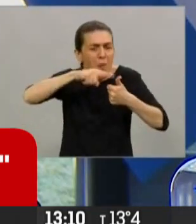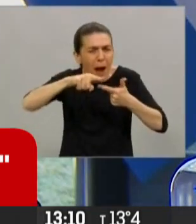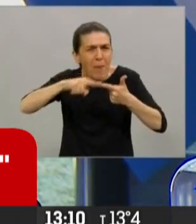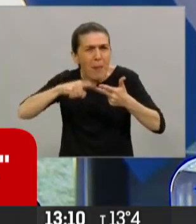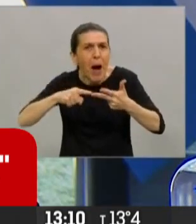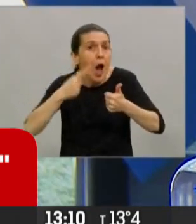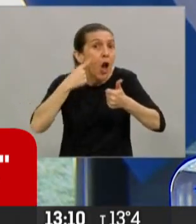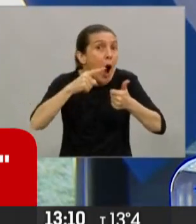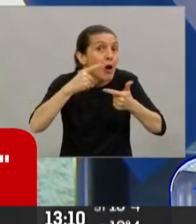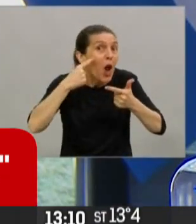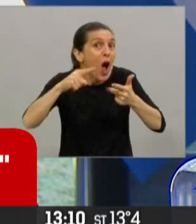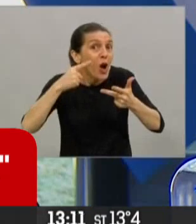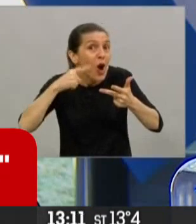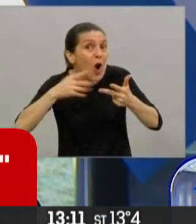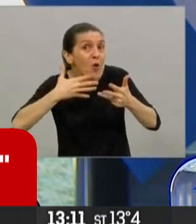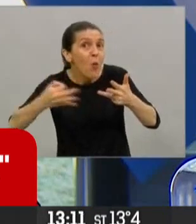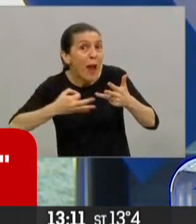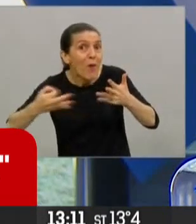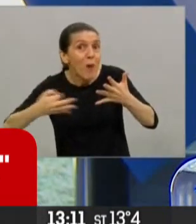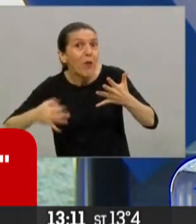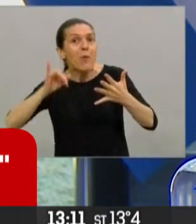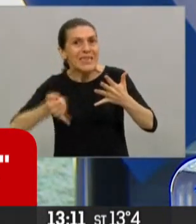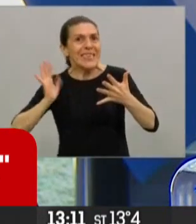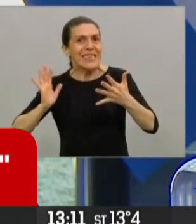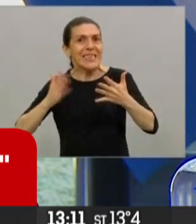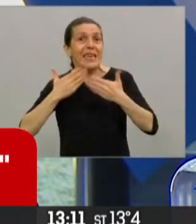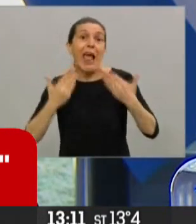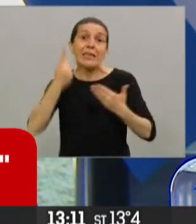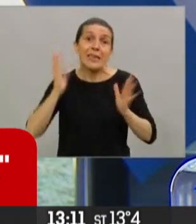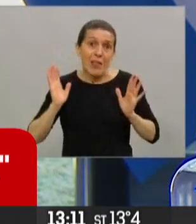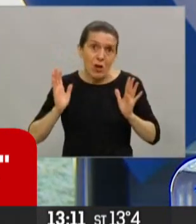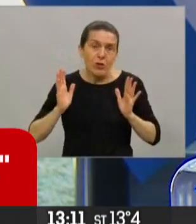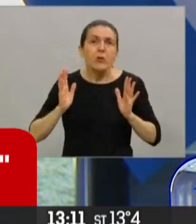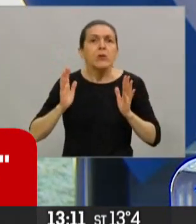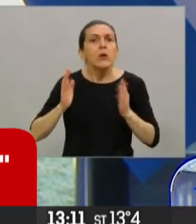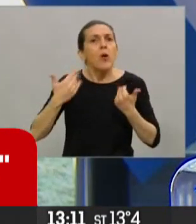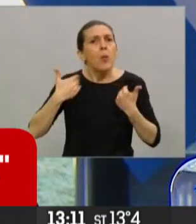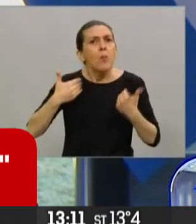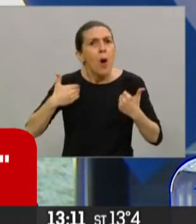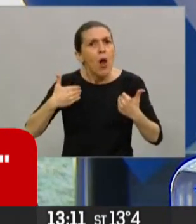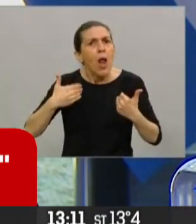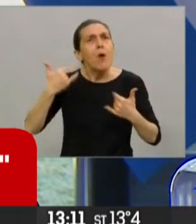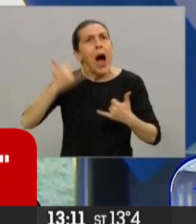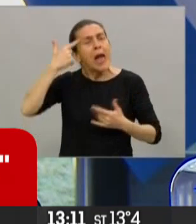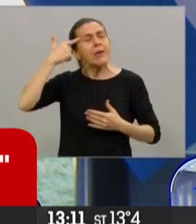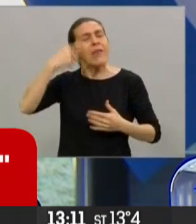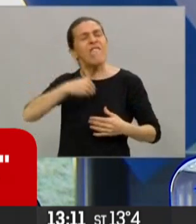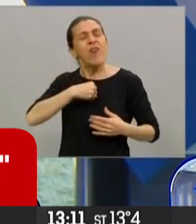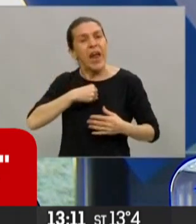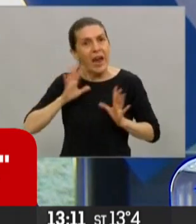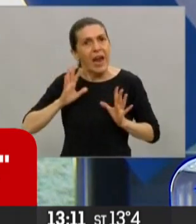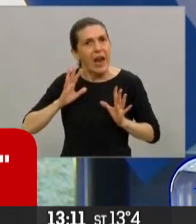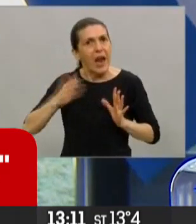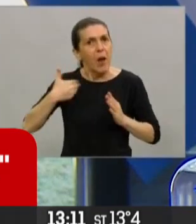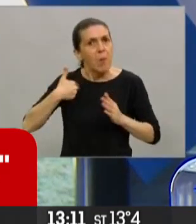venimos cumpliendo y que gracias a Dios nos permite tener cierto optimismo en